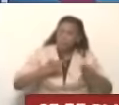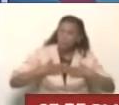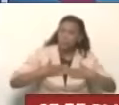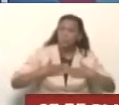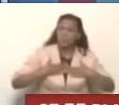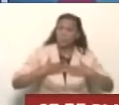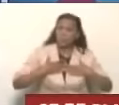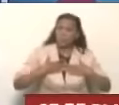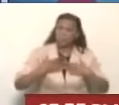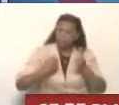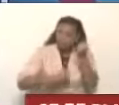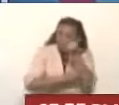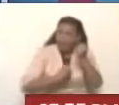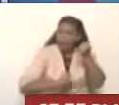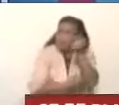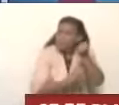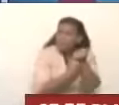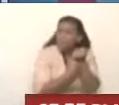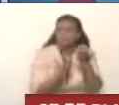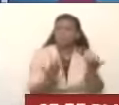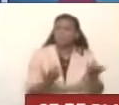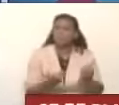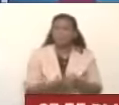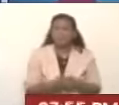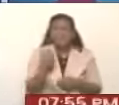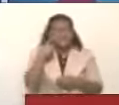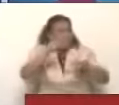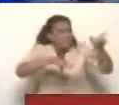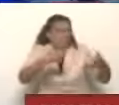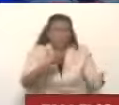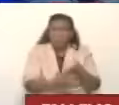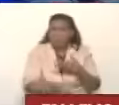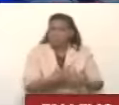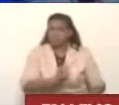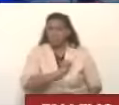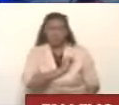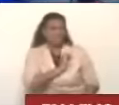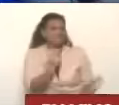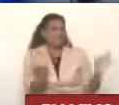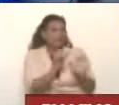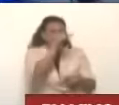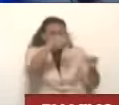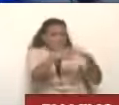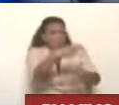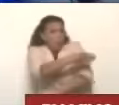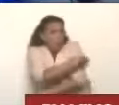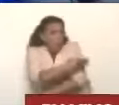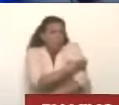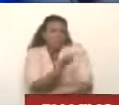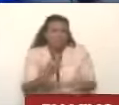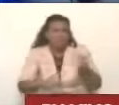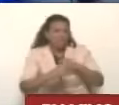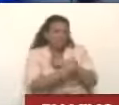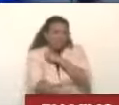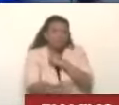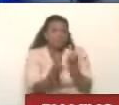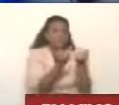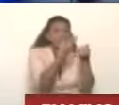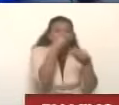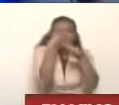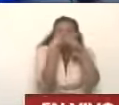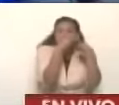uno aferrarse. Entonces yo digo, esta gente no le temía nada. No pensaba en nadie, solo pensaba en el